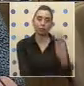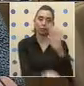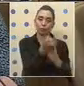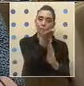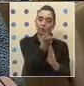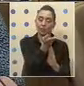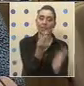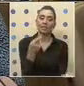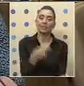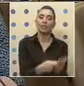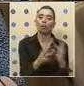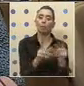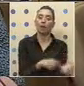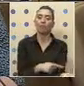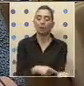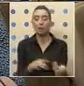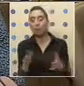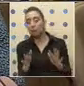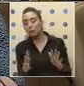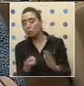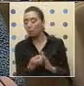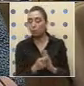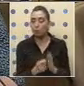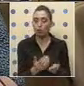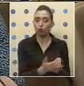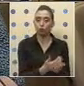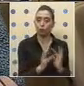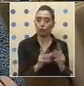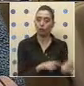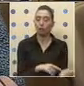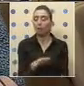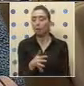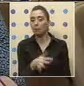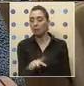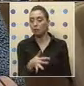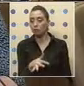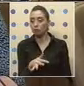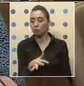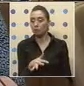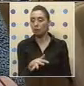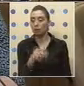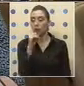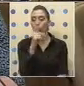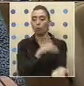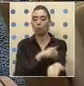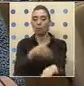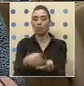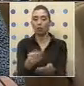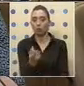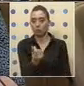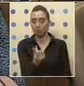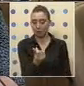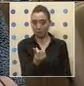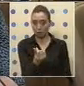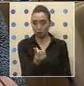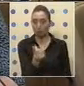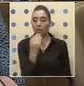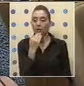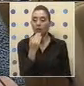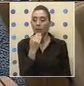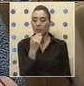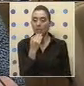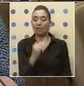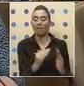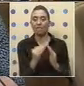son adquiridas por familias que en promedio su ingreso familiar es aproximadamente de 1.000.000 de pesos. Y también en